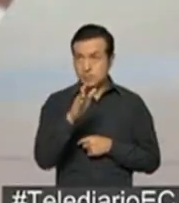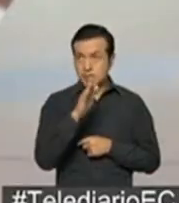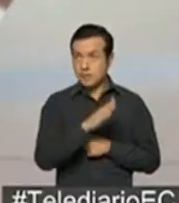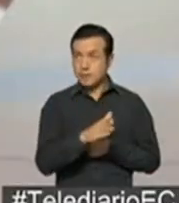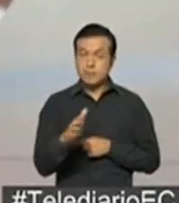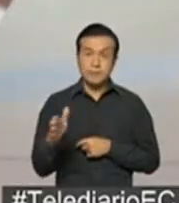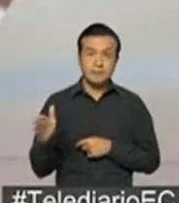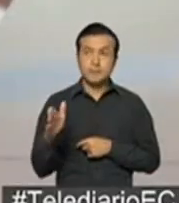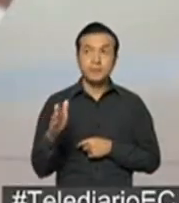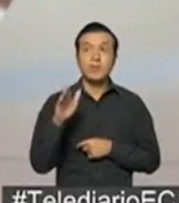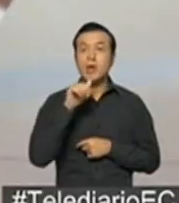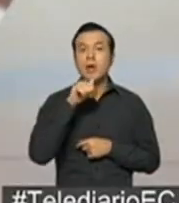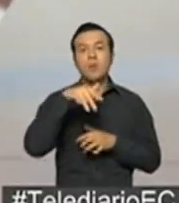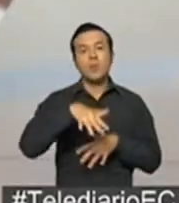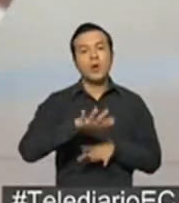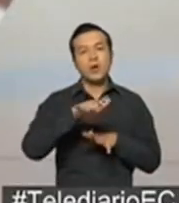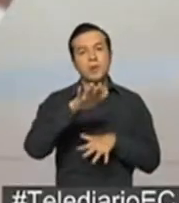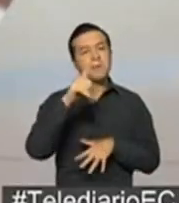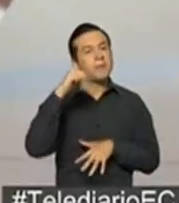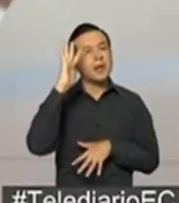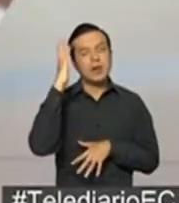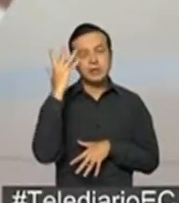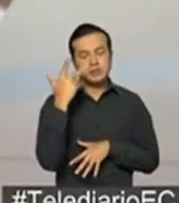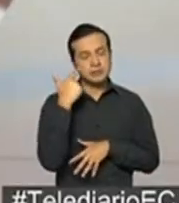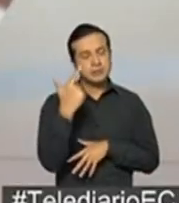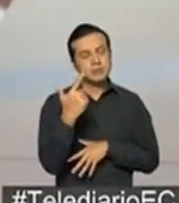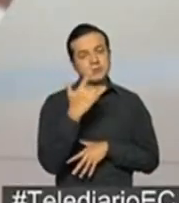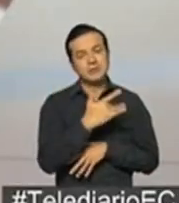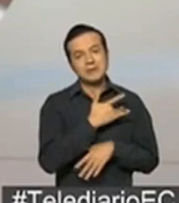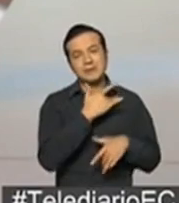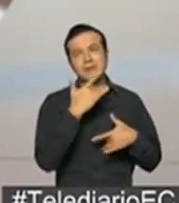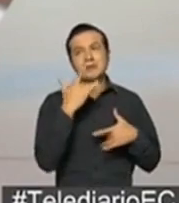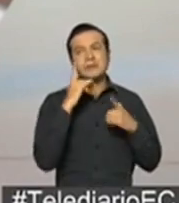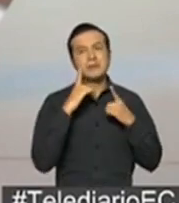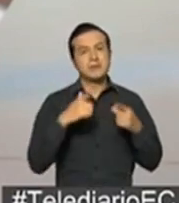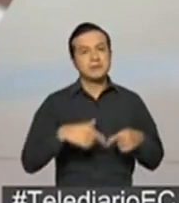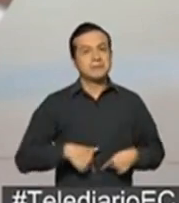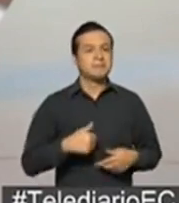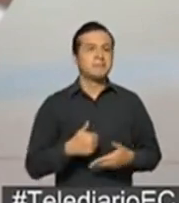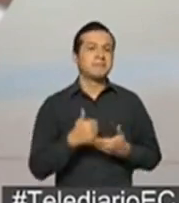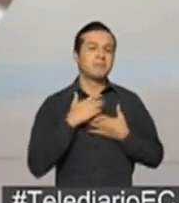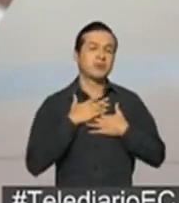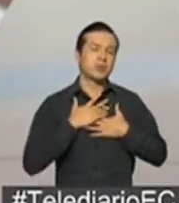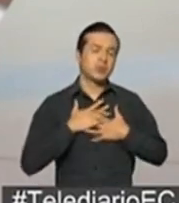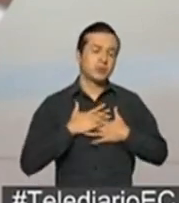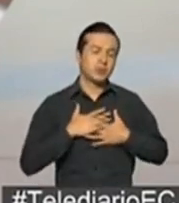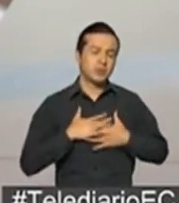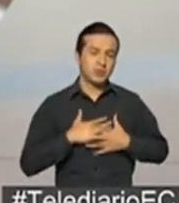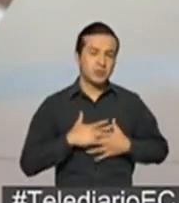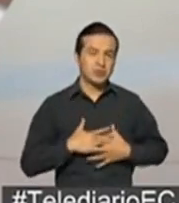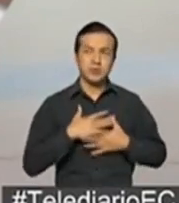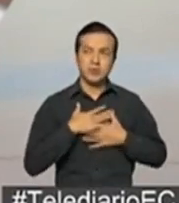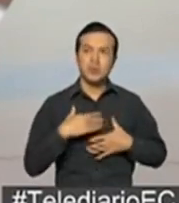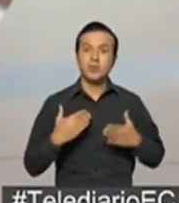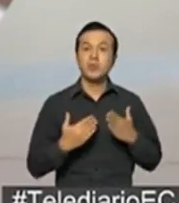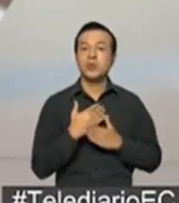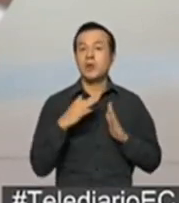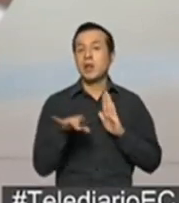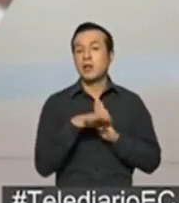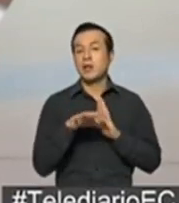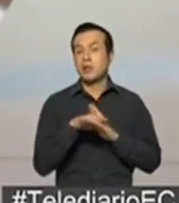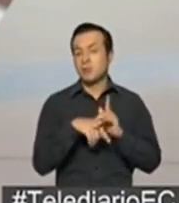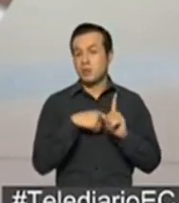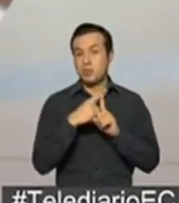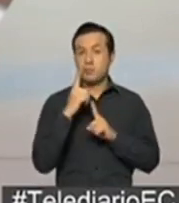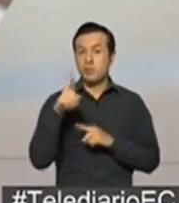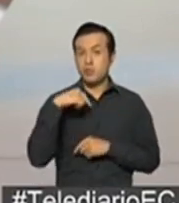el atractivo es el mar y creo que es agua que nos da más salud y que nos va a dar un baño de nuevas energías para comenzar